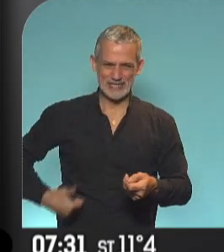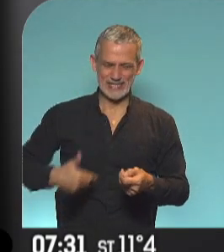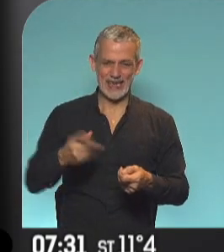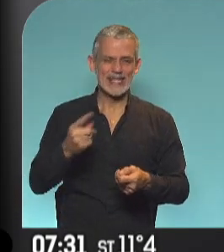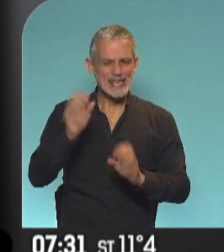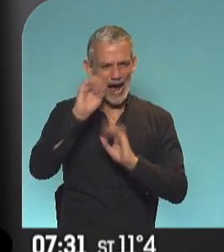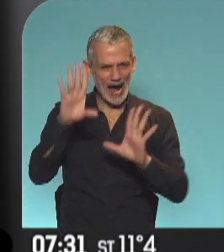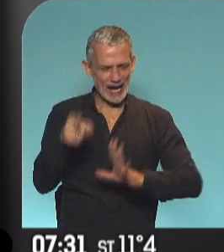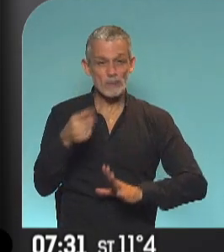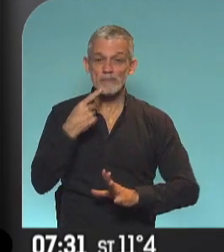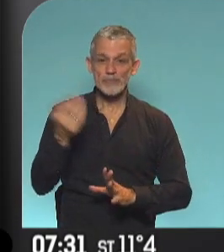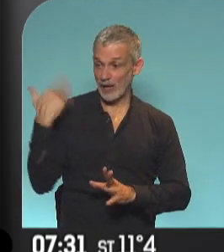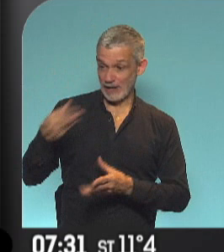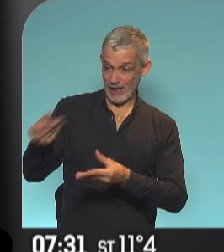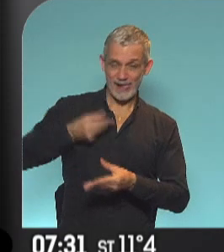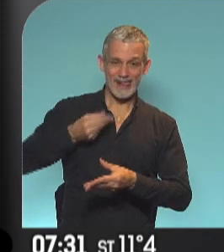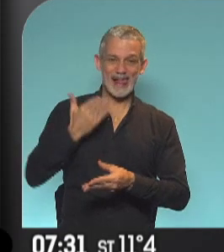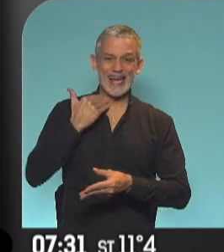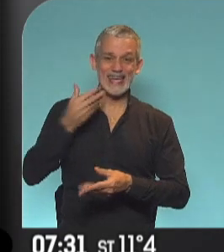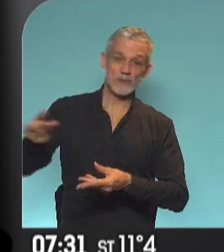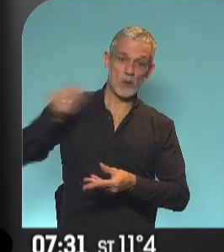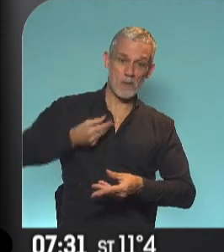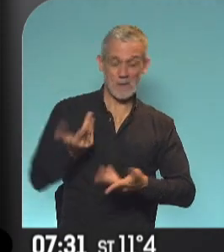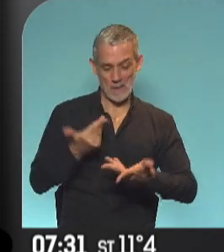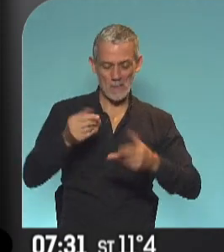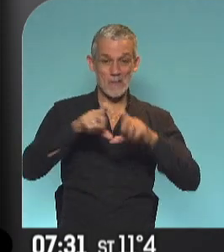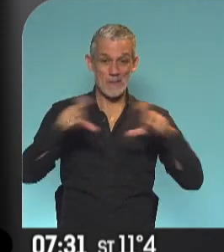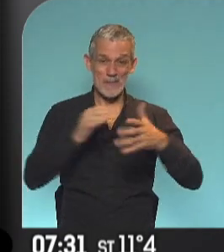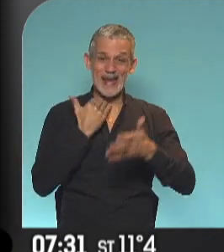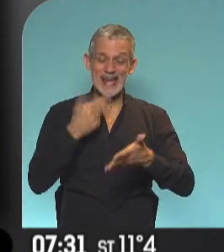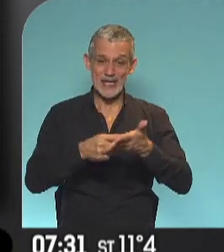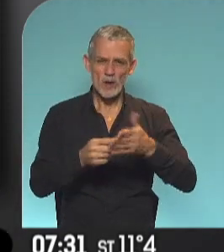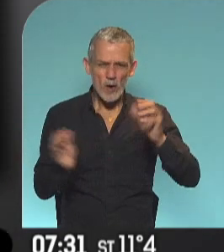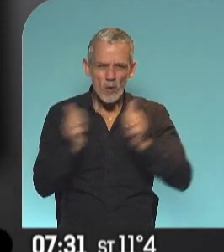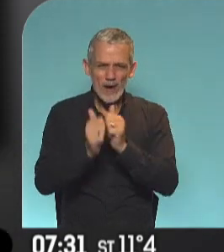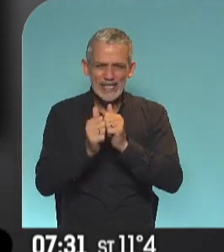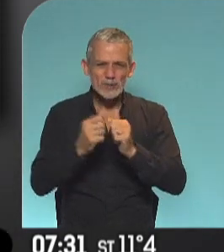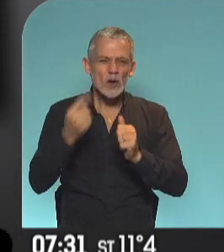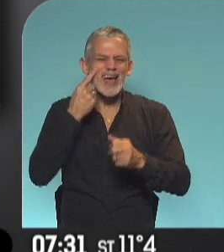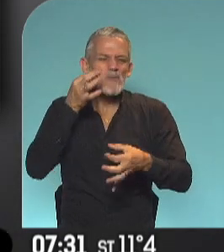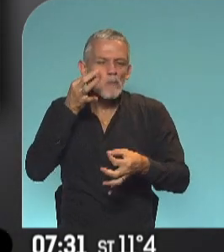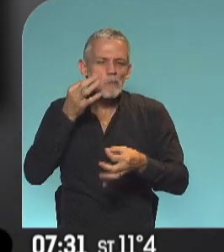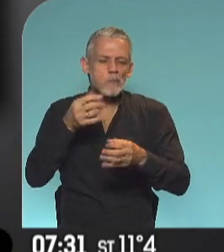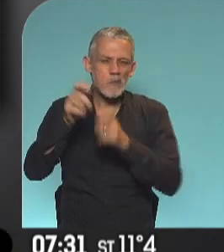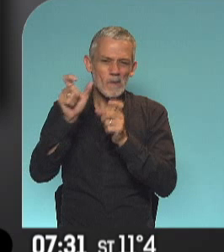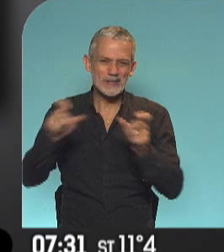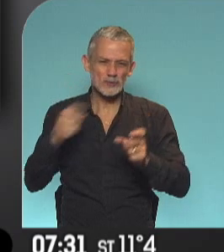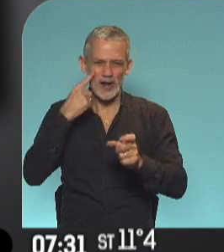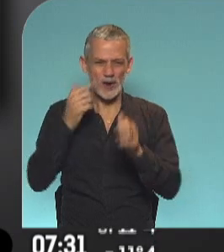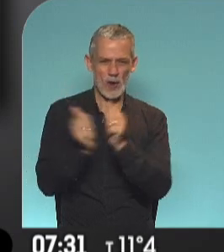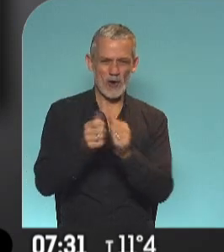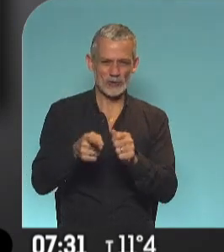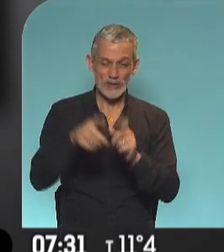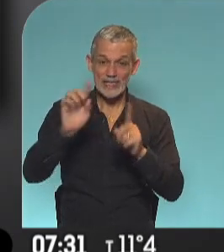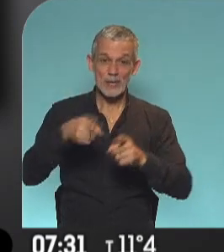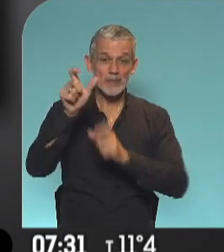aclaró: acabo de recibir un ejemplar de Néstor, el hombre que cambió todo, una compilación de vivencias de gente que lo conoció y también